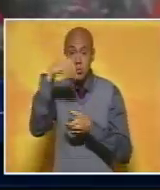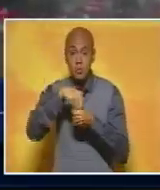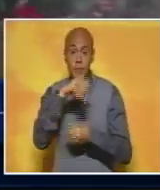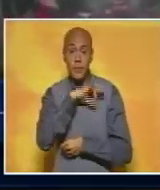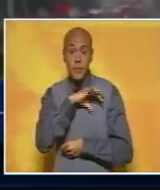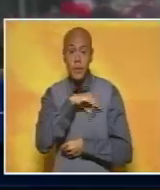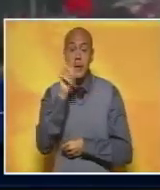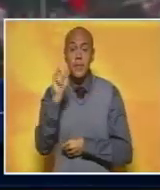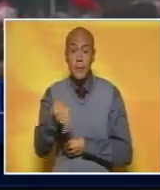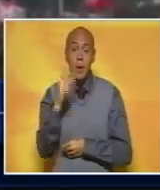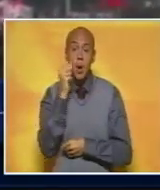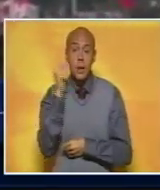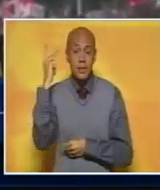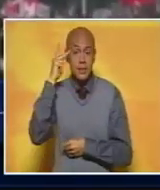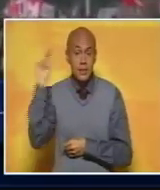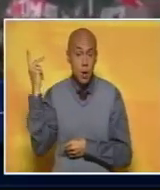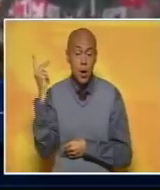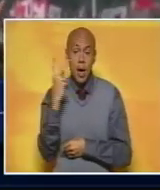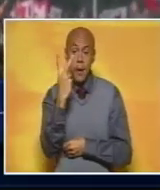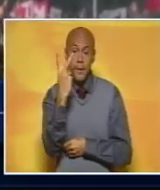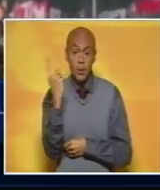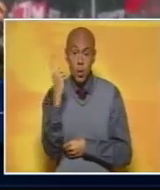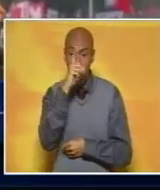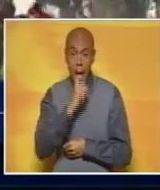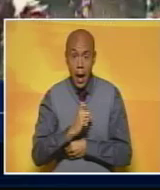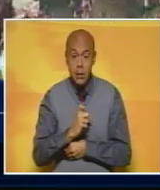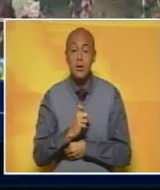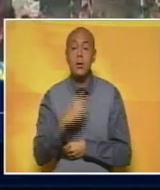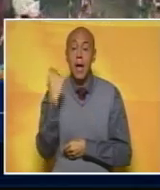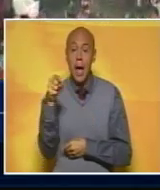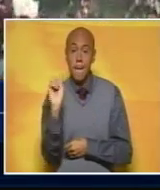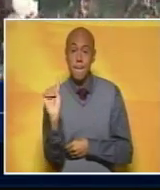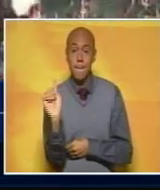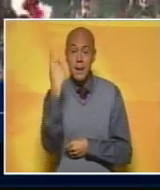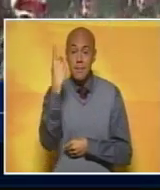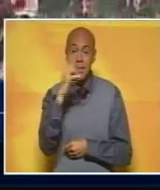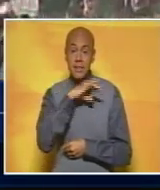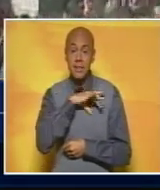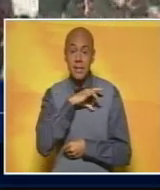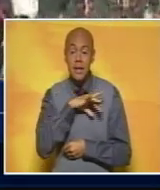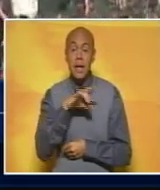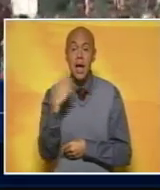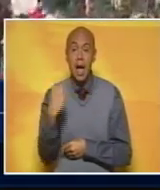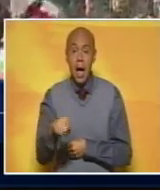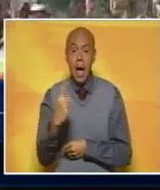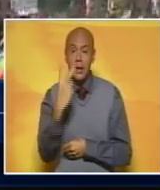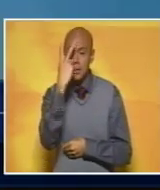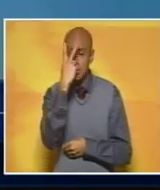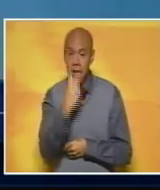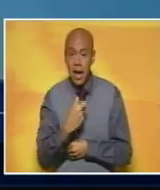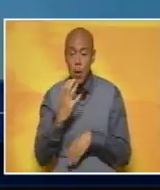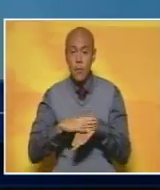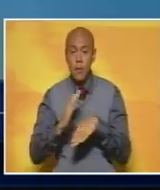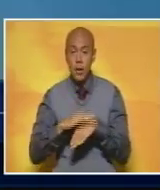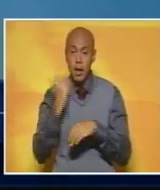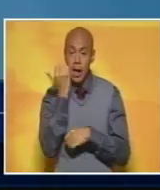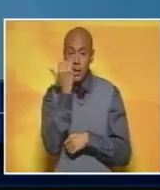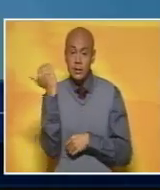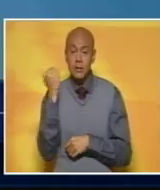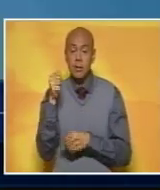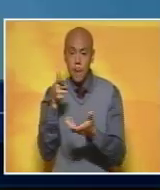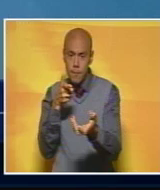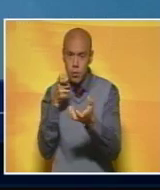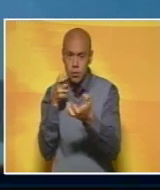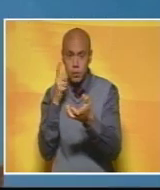estudiante de psicología Gustavo Gatica, de 21 años, se convirtió en el primer chileno en quedar totalmente ciego por perdigones disparados por